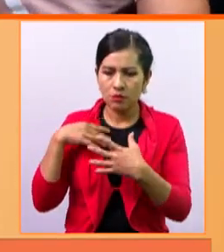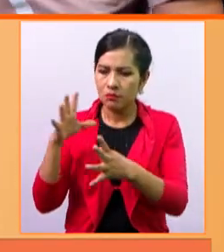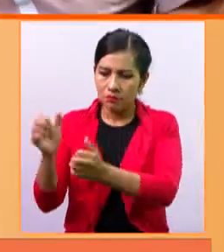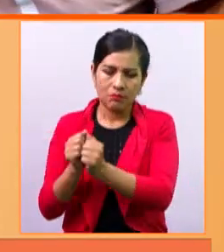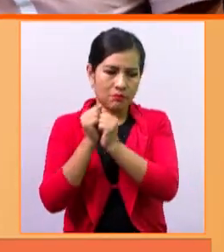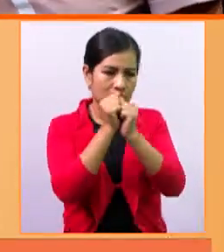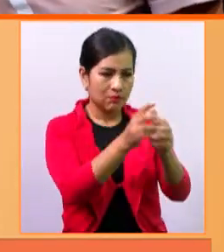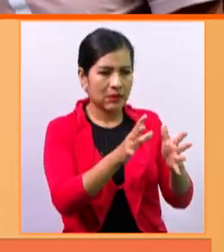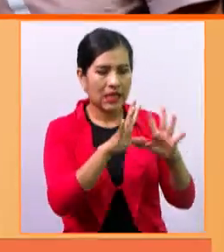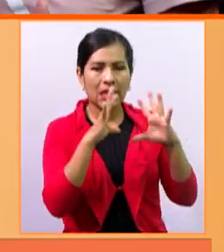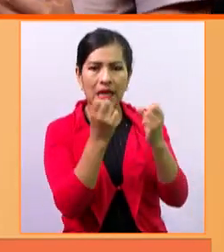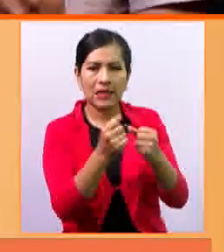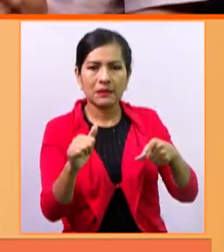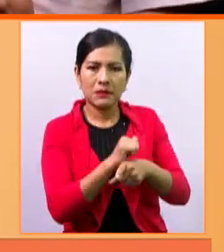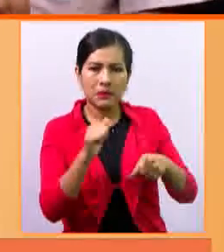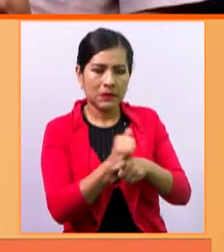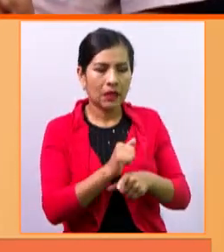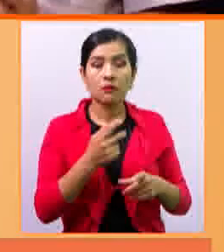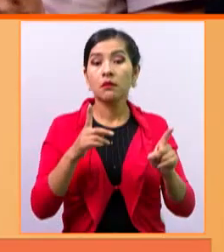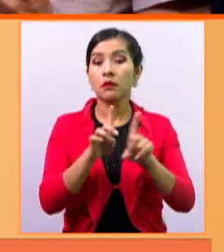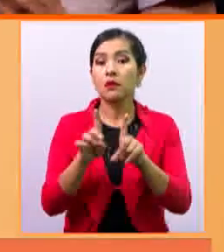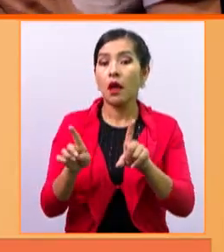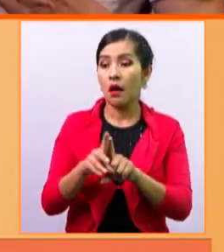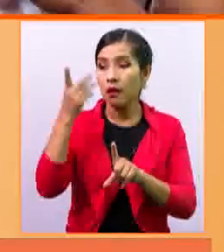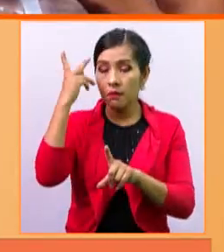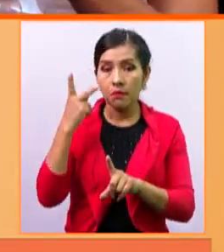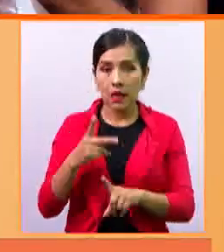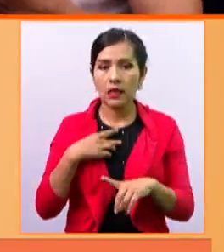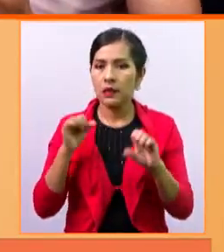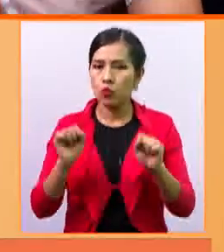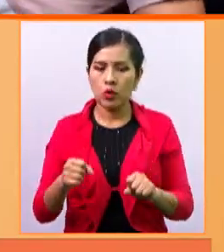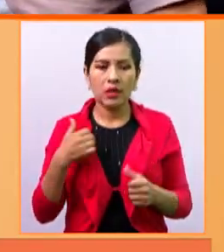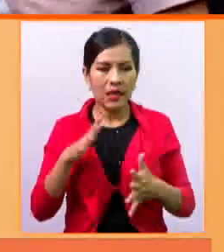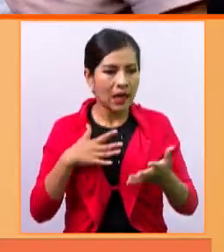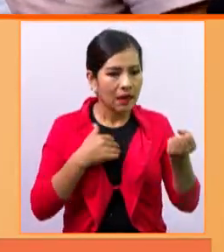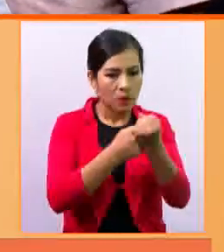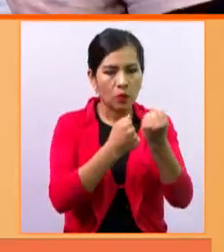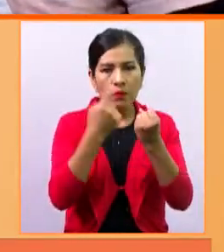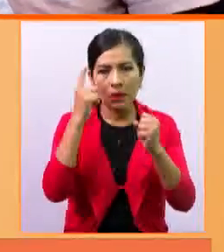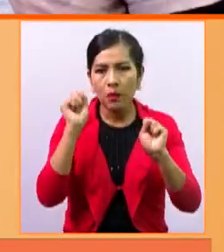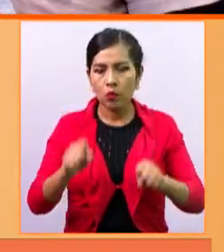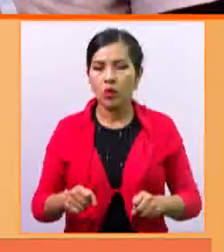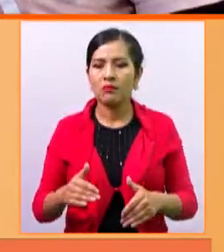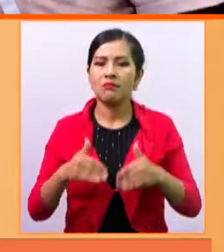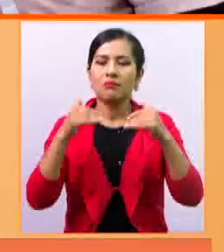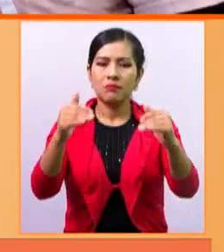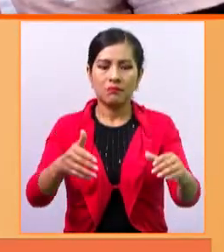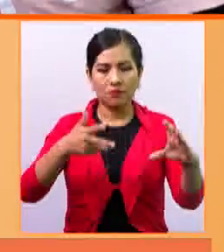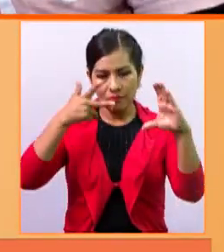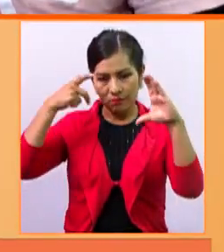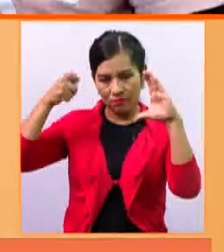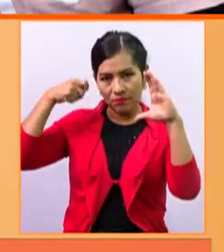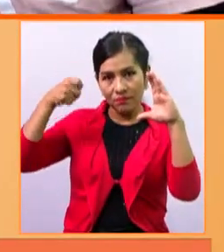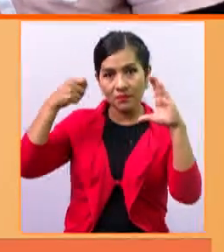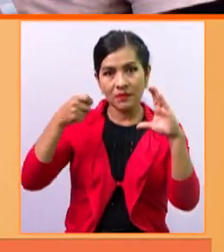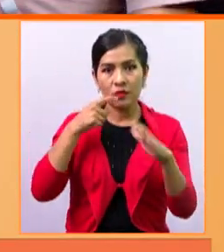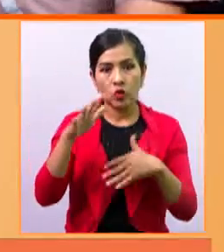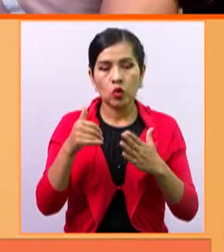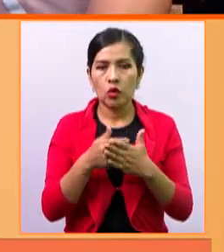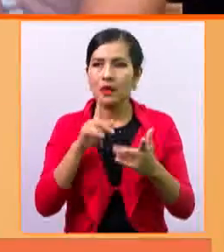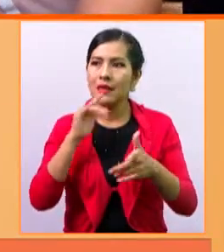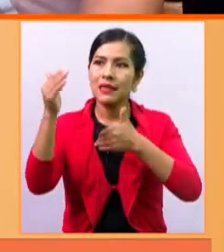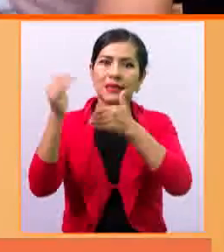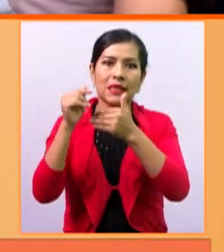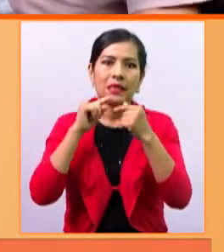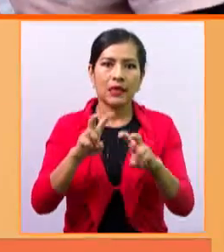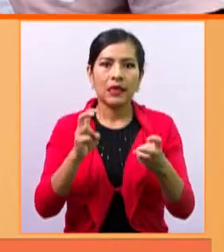¿no? Y han permitido también que podamos rodar este cortometraje en las faldas de la mina Miyumbi, ¿no? Wow. Decía